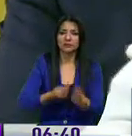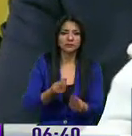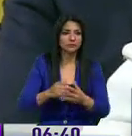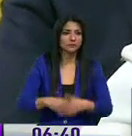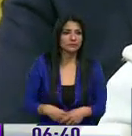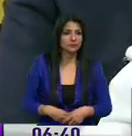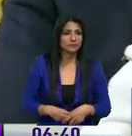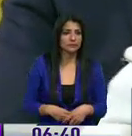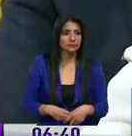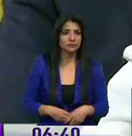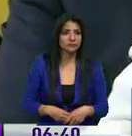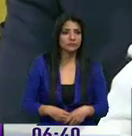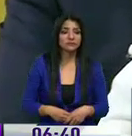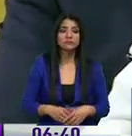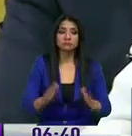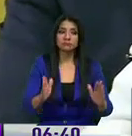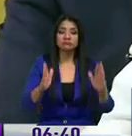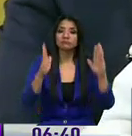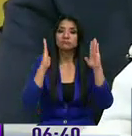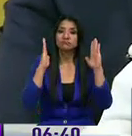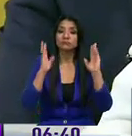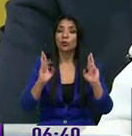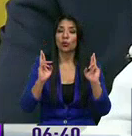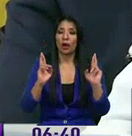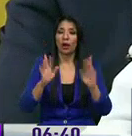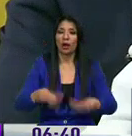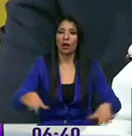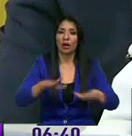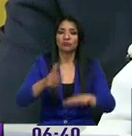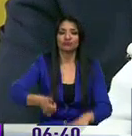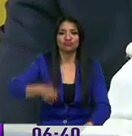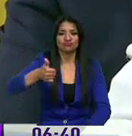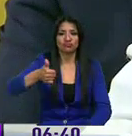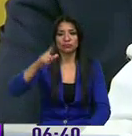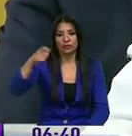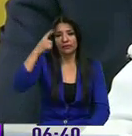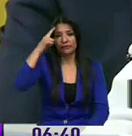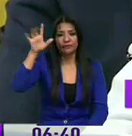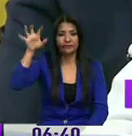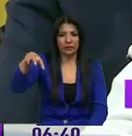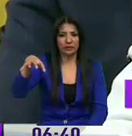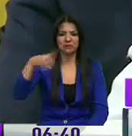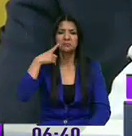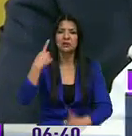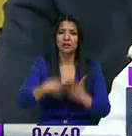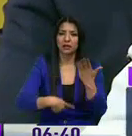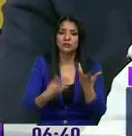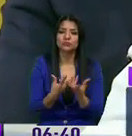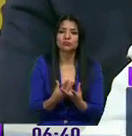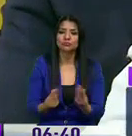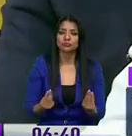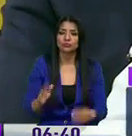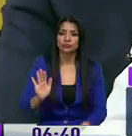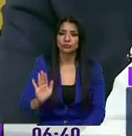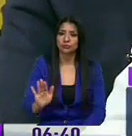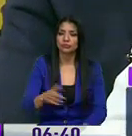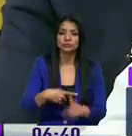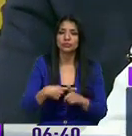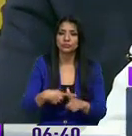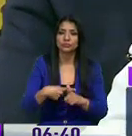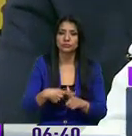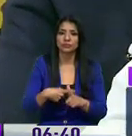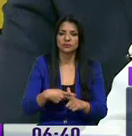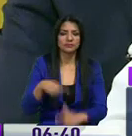la atención suficiente de parte del ejecutivo para buscar soluciones urgentes